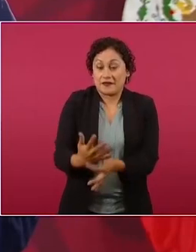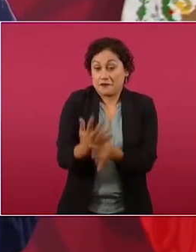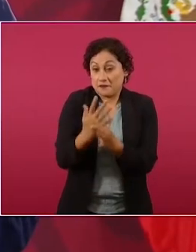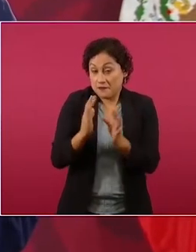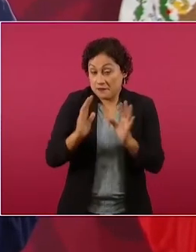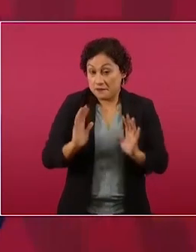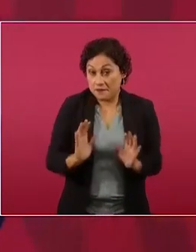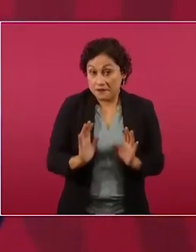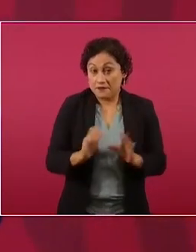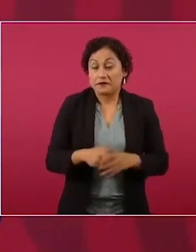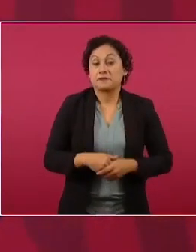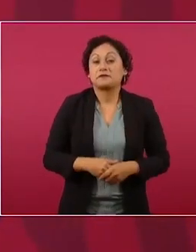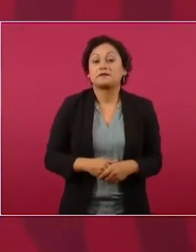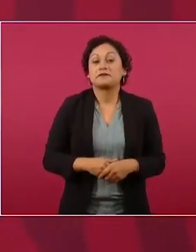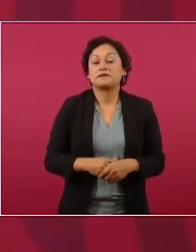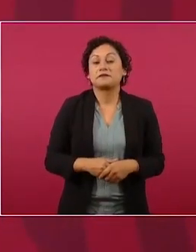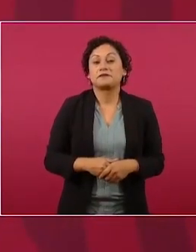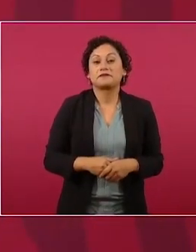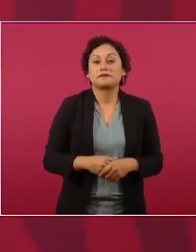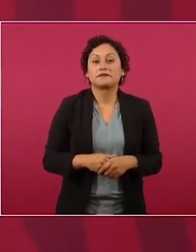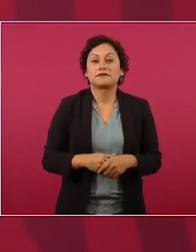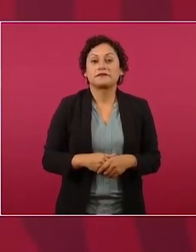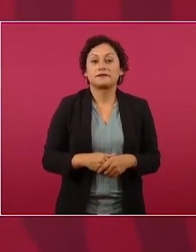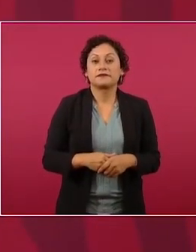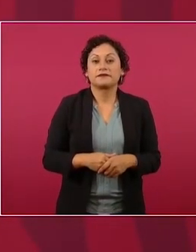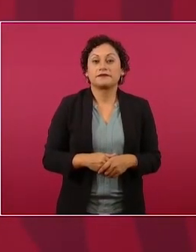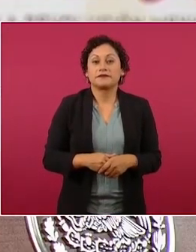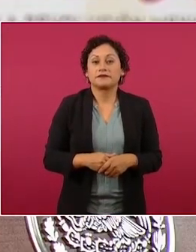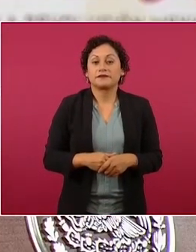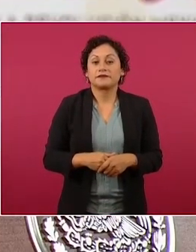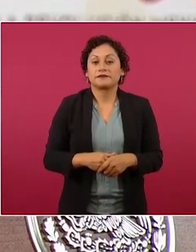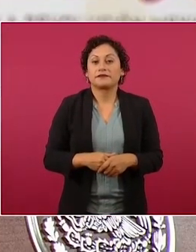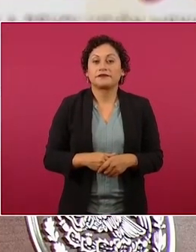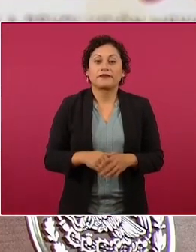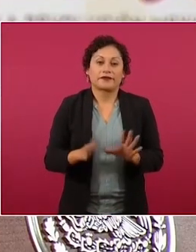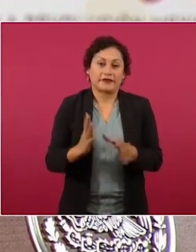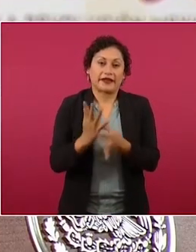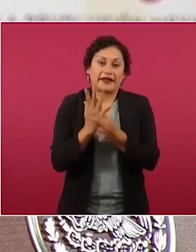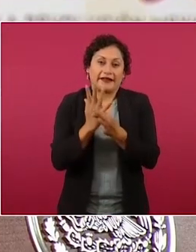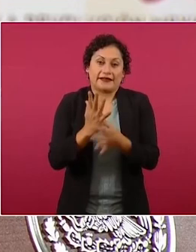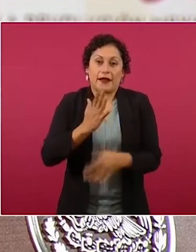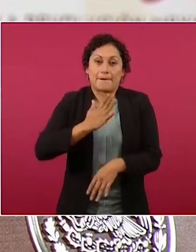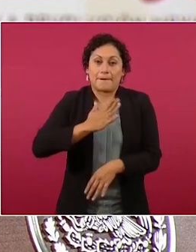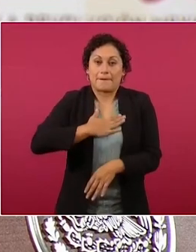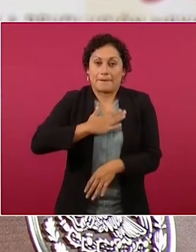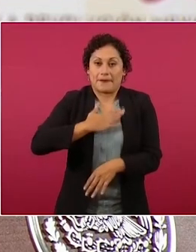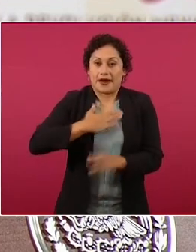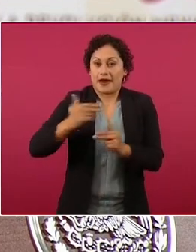tengo en mi testamento político